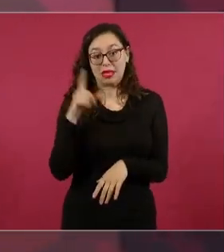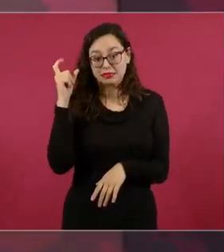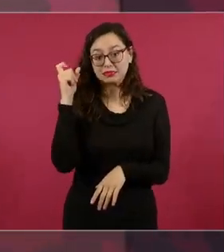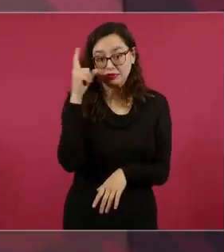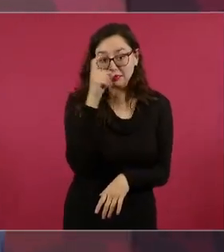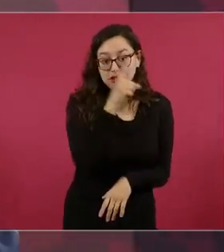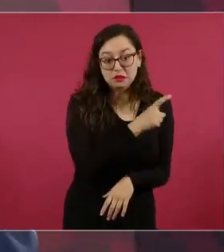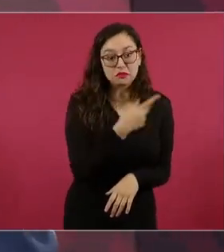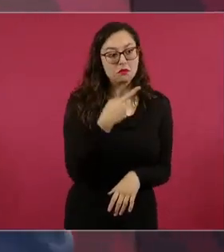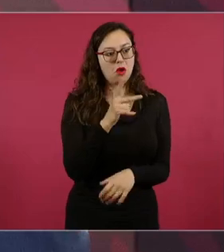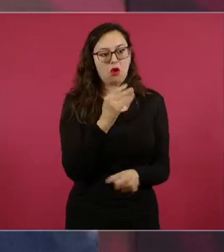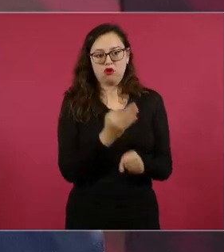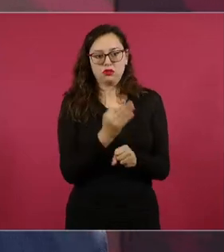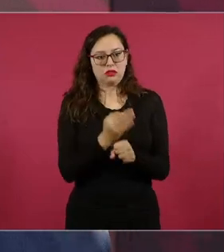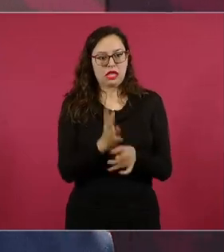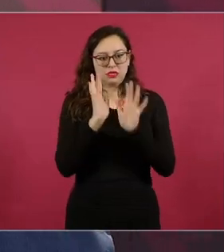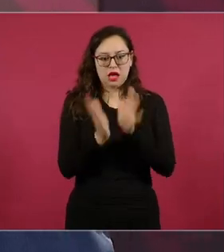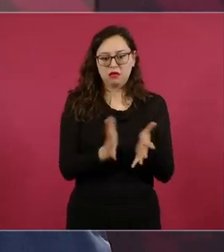desbrozado el camino.